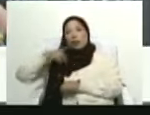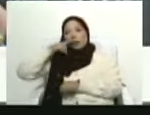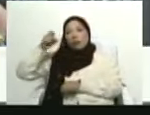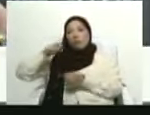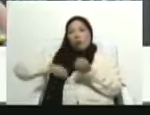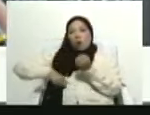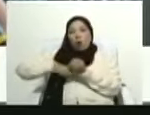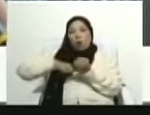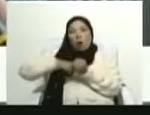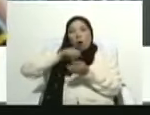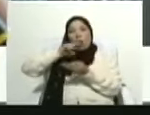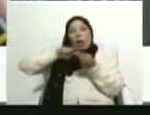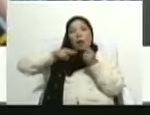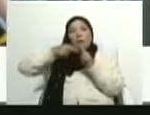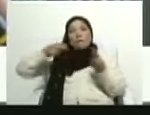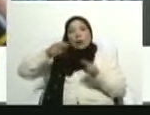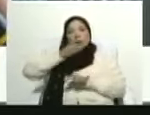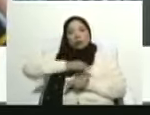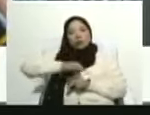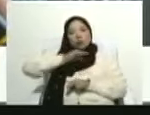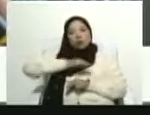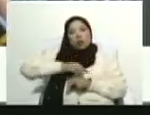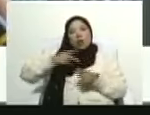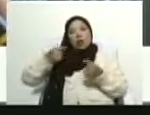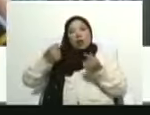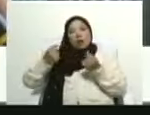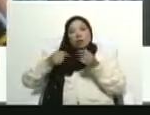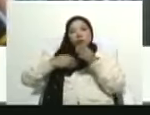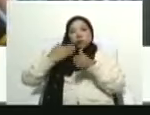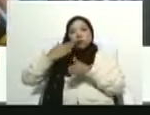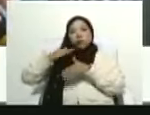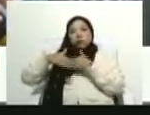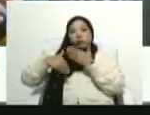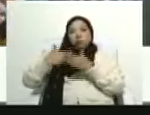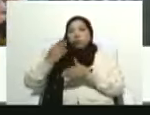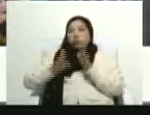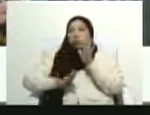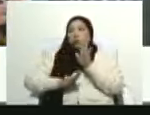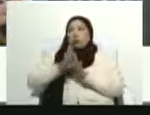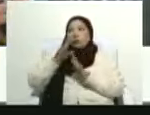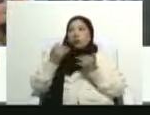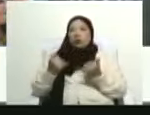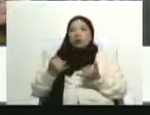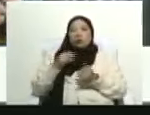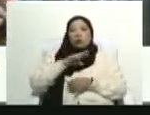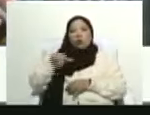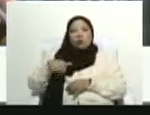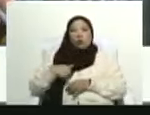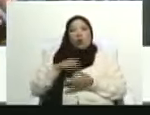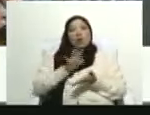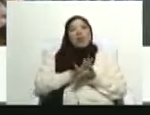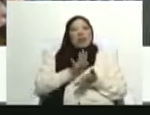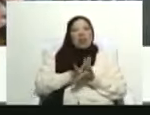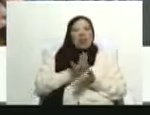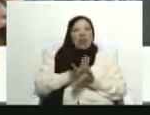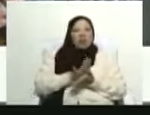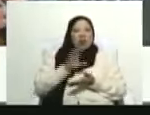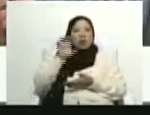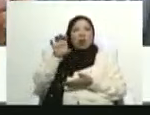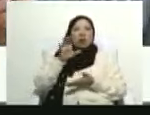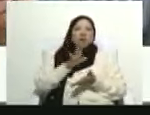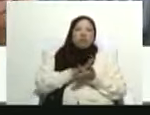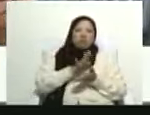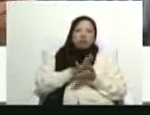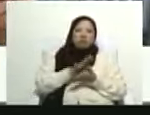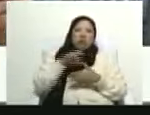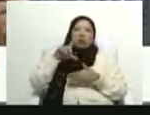la paz social se ha conquistado, la paz económica se está también conquistando y somos un país estable, uno de los países más estables